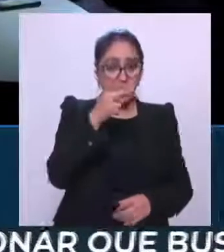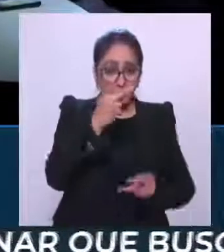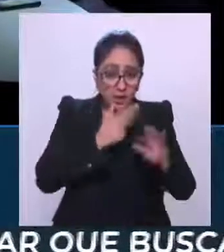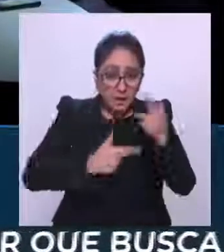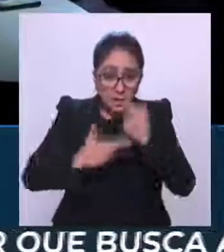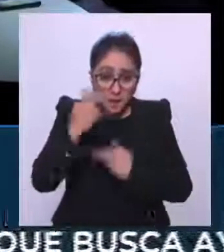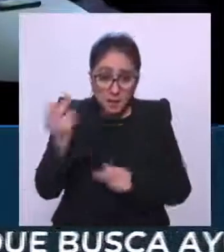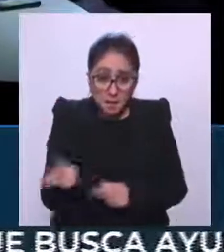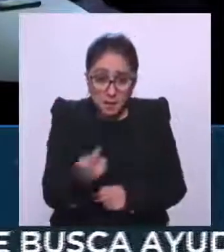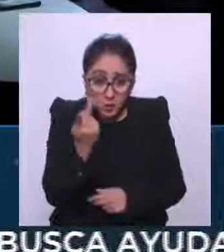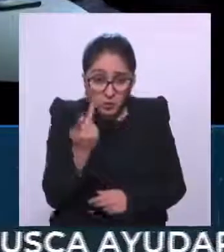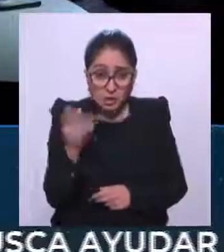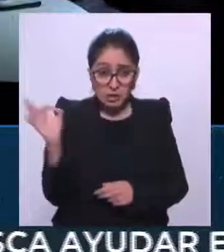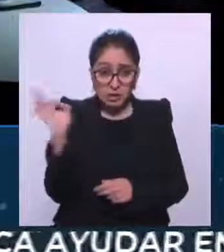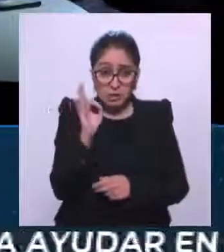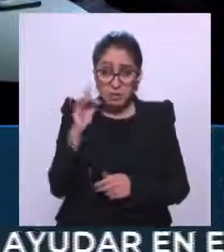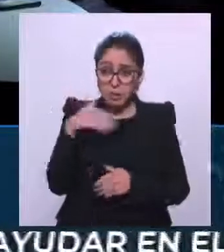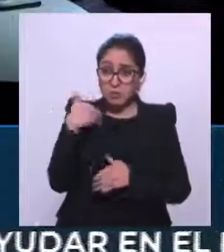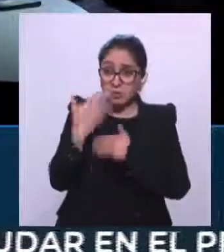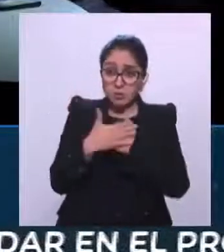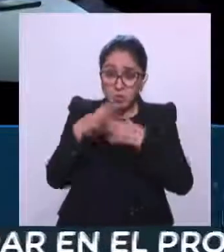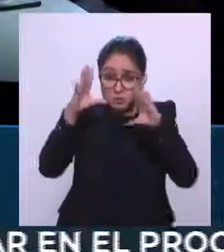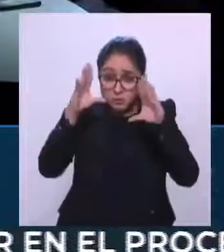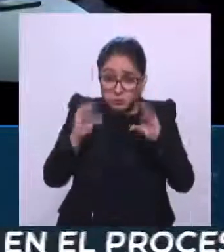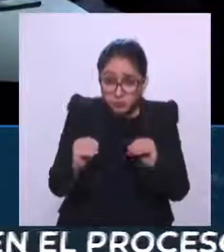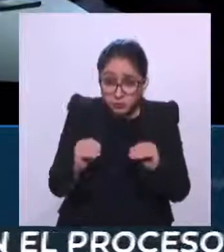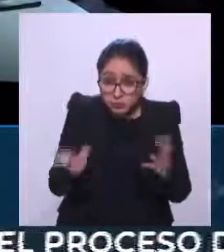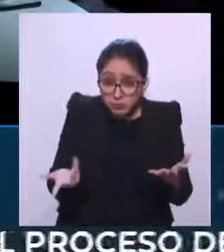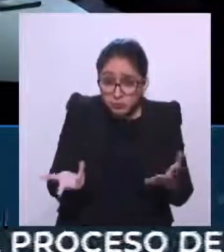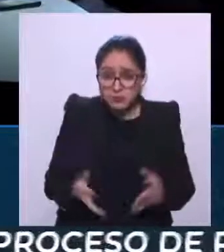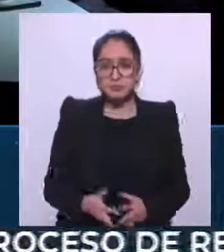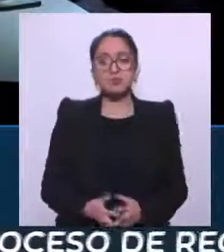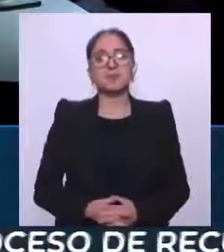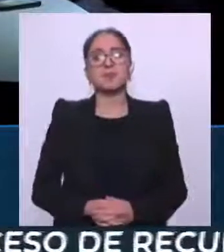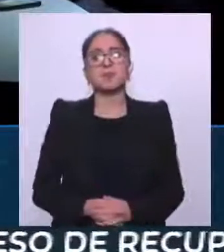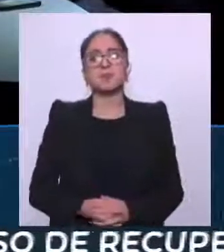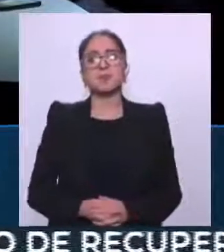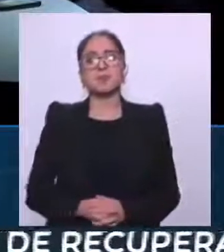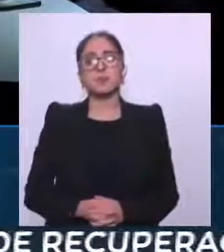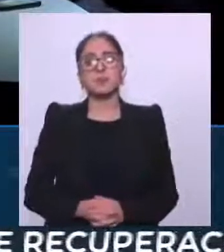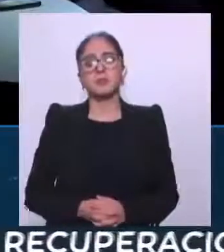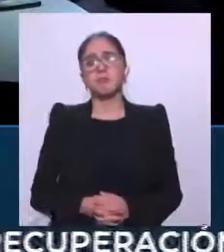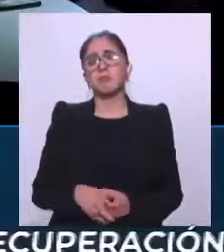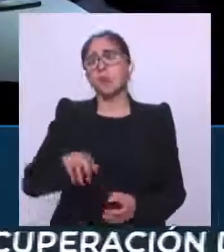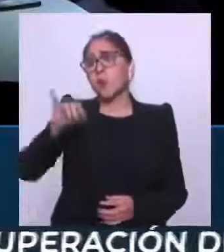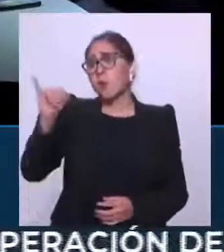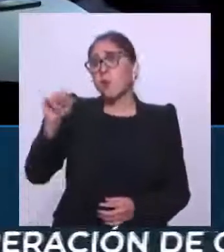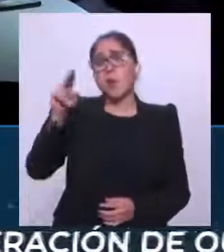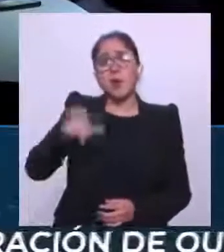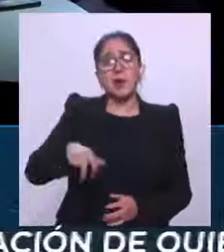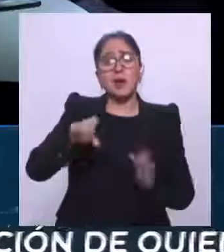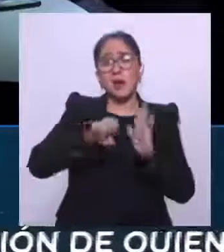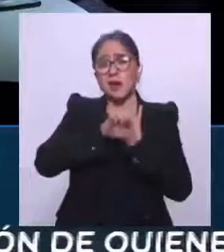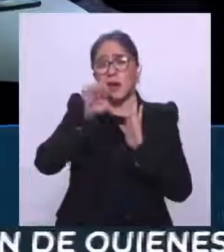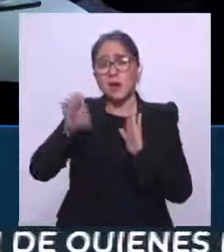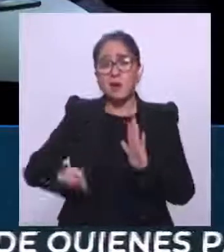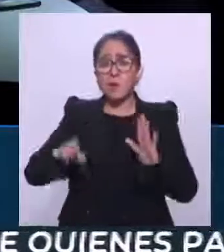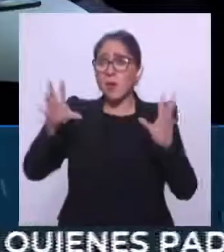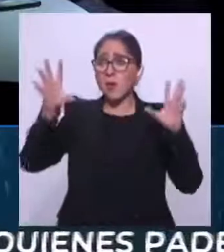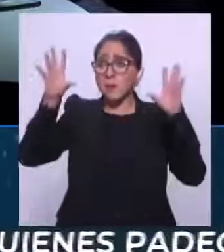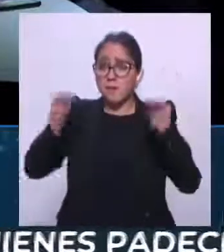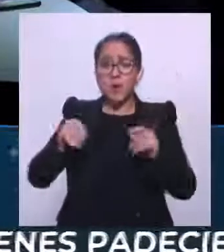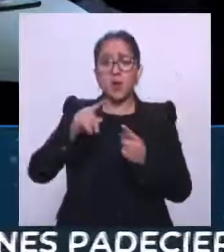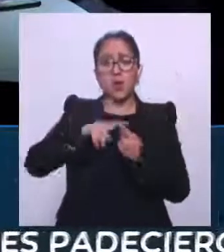mientras no se resuelva esto. En todo el mundo, Juan, los apagones... Como el de ayer. Una tormenta